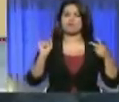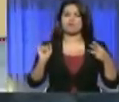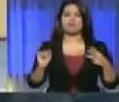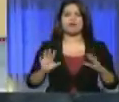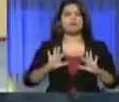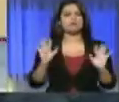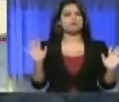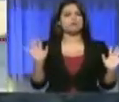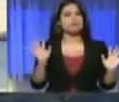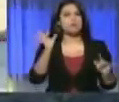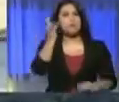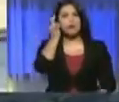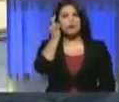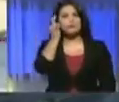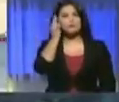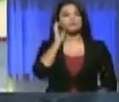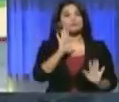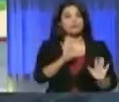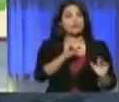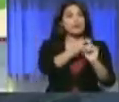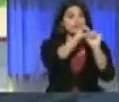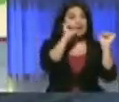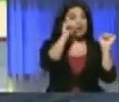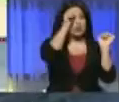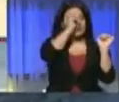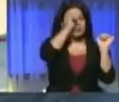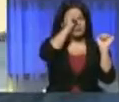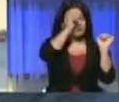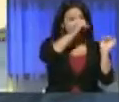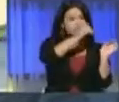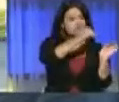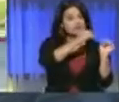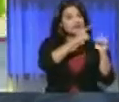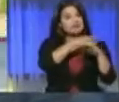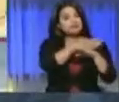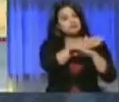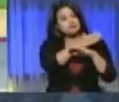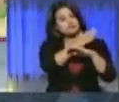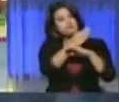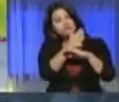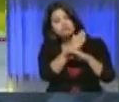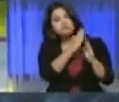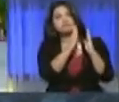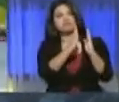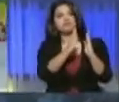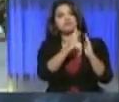El domingo entonces también vimos a nuestras